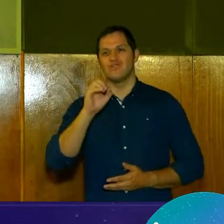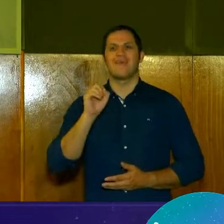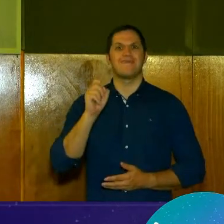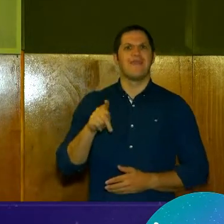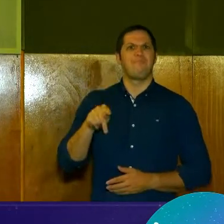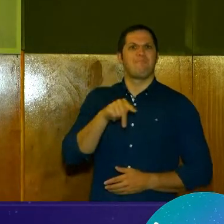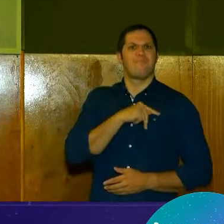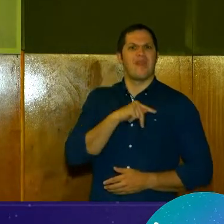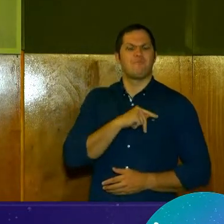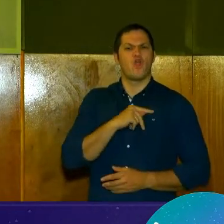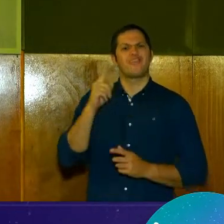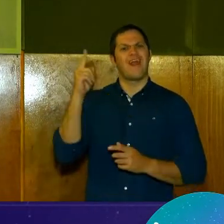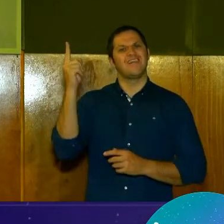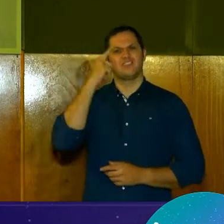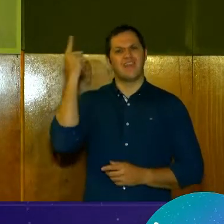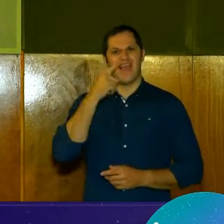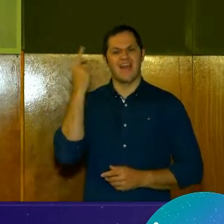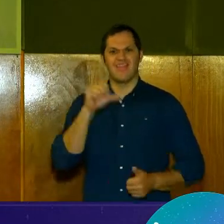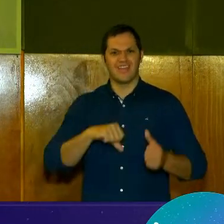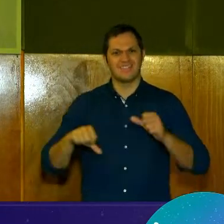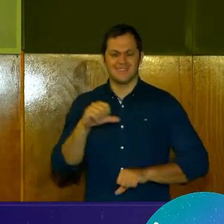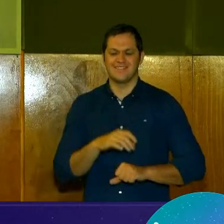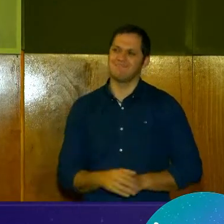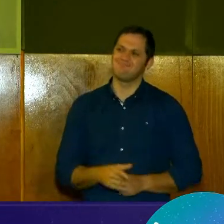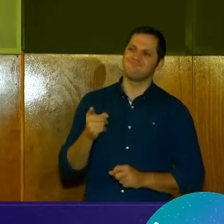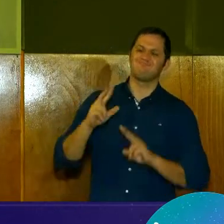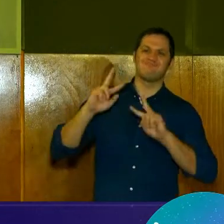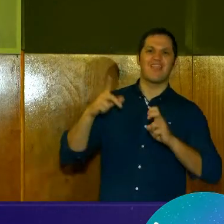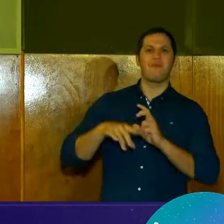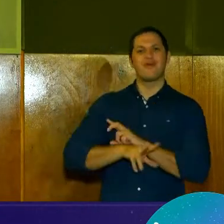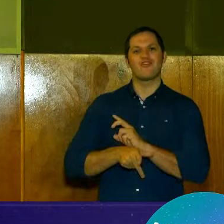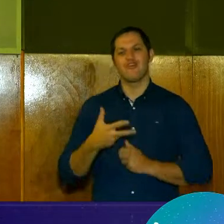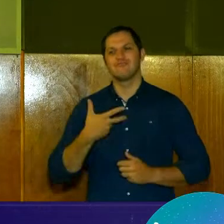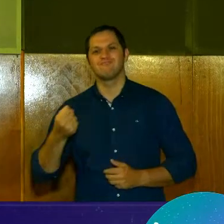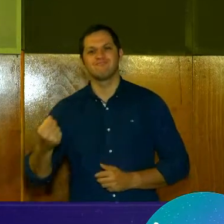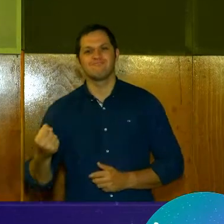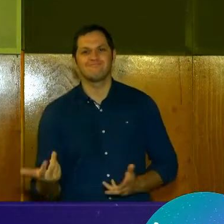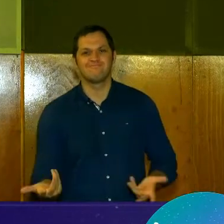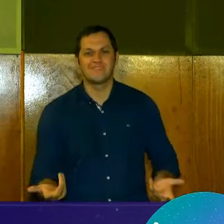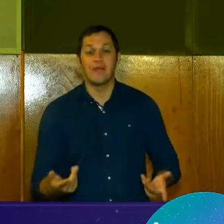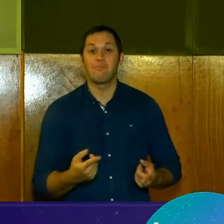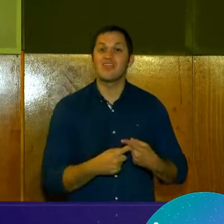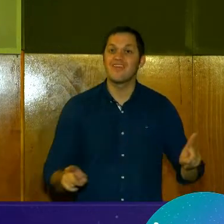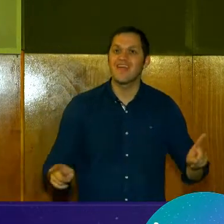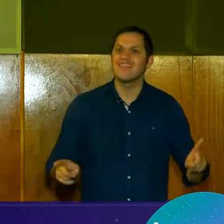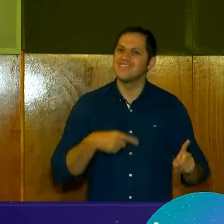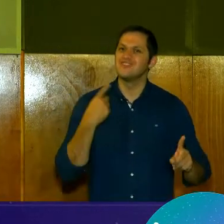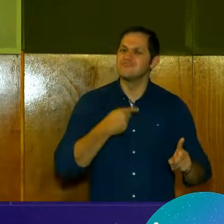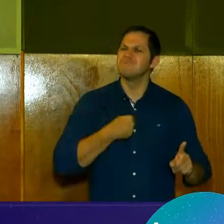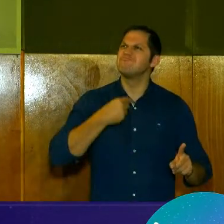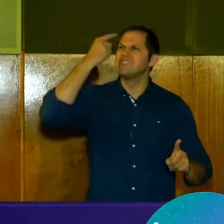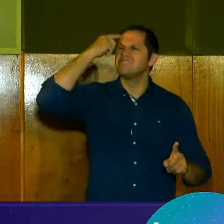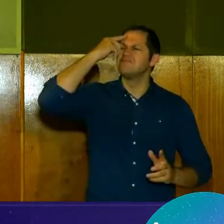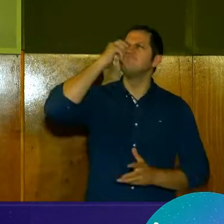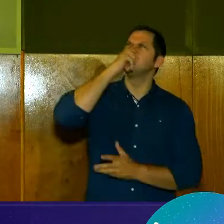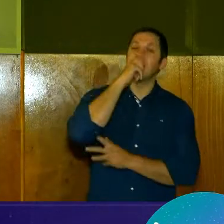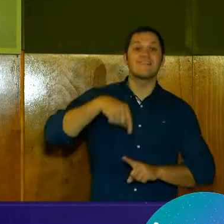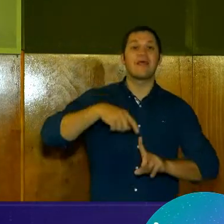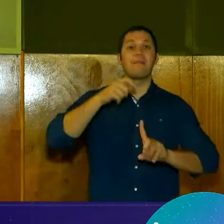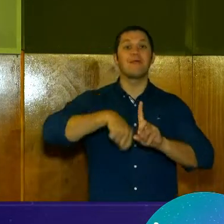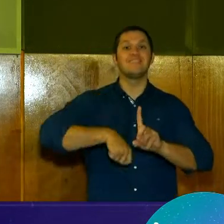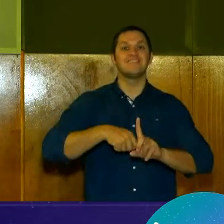invitaron a mónica rubio premio nacional de ciencias por sus estudios de formación estelar entonces claro ella tenía que hablar de este